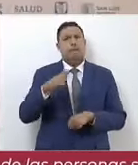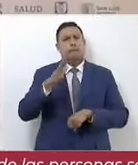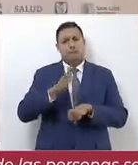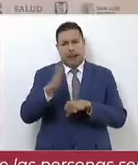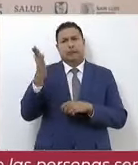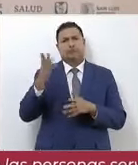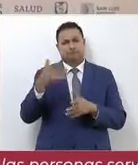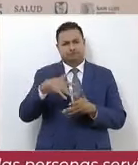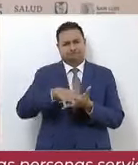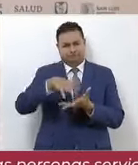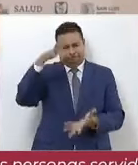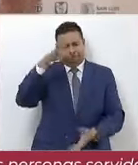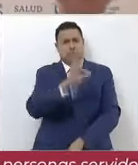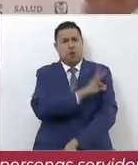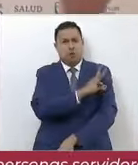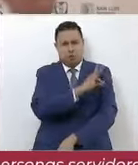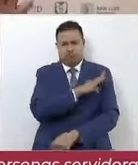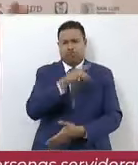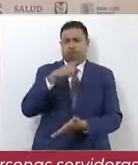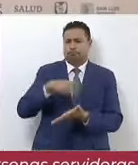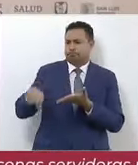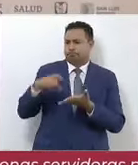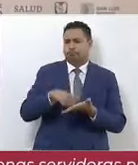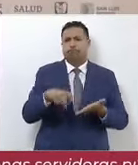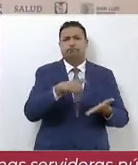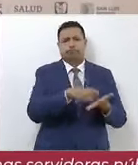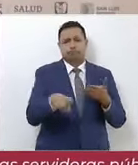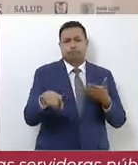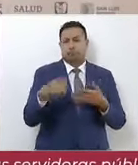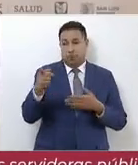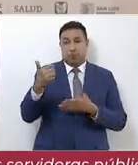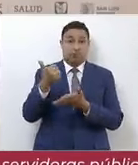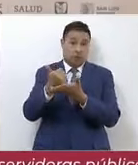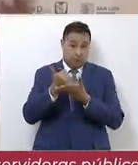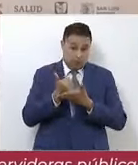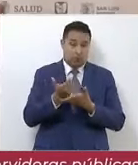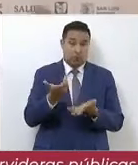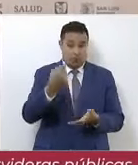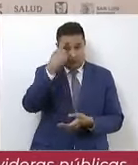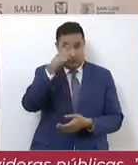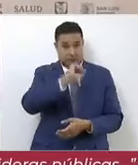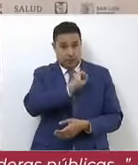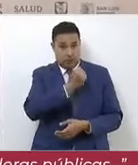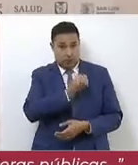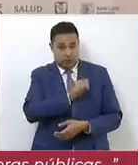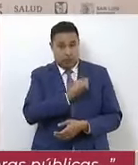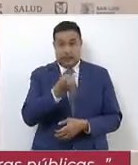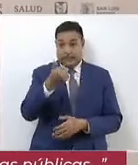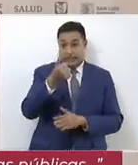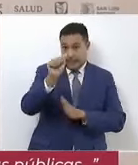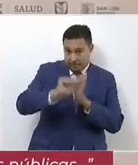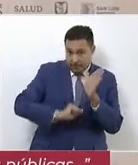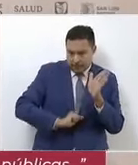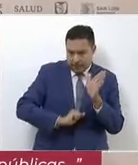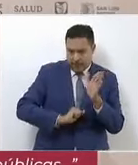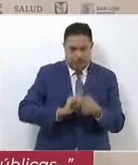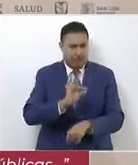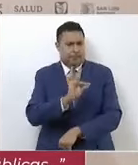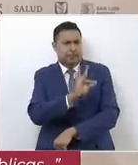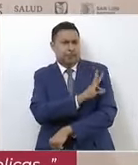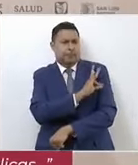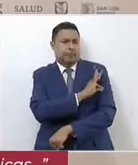vacunamos y fue lo que ayudó mucho, que en 6 meses